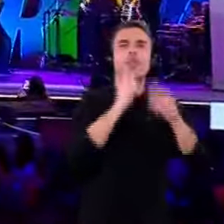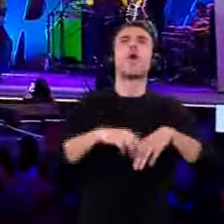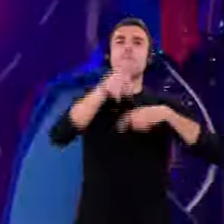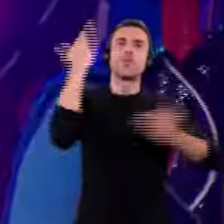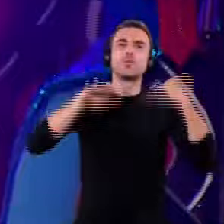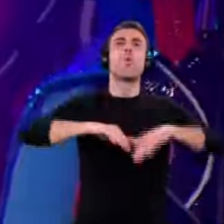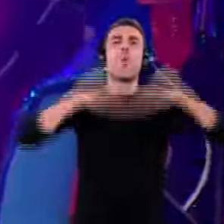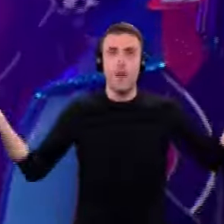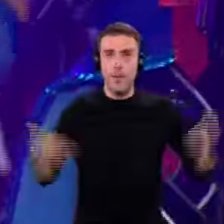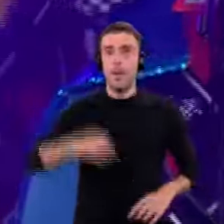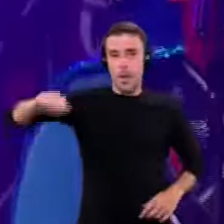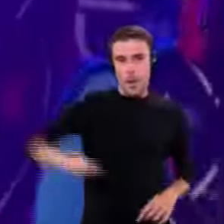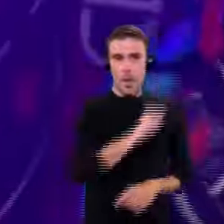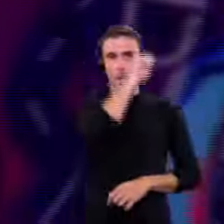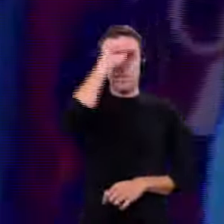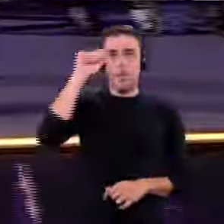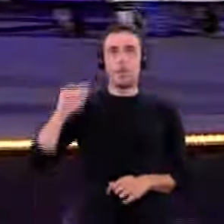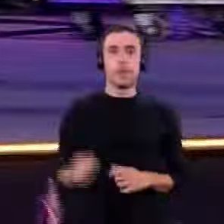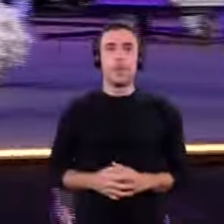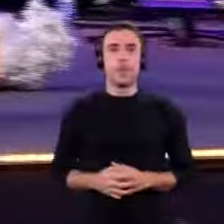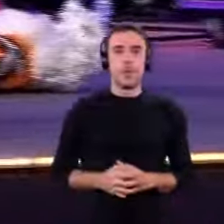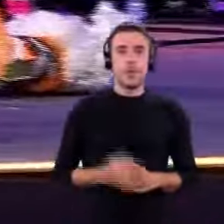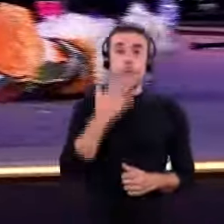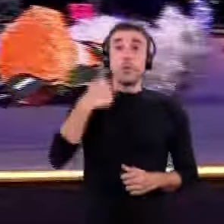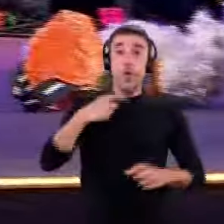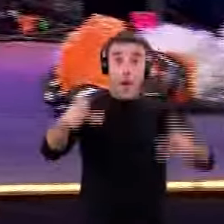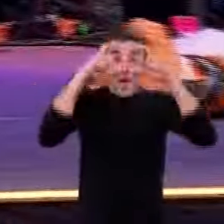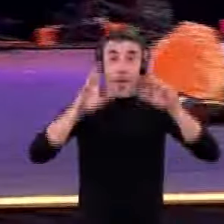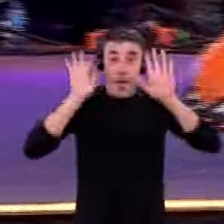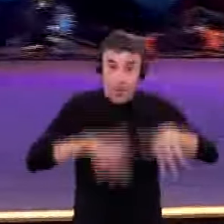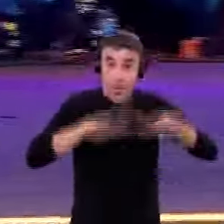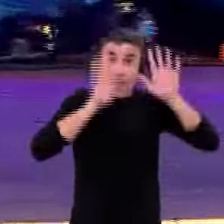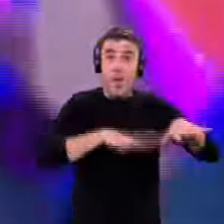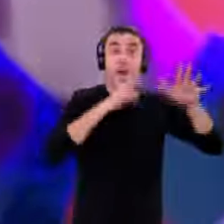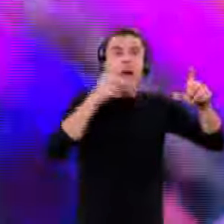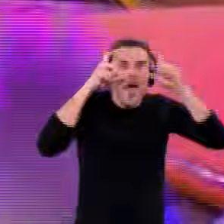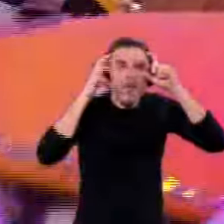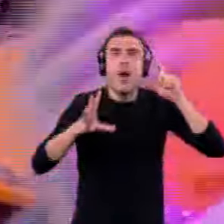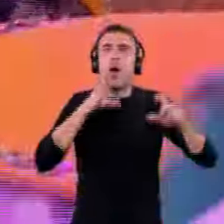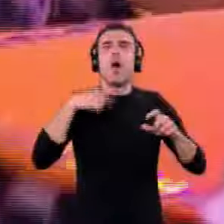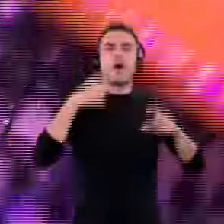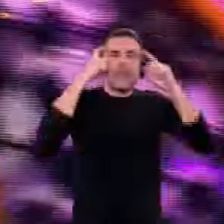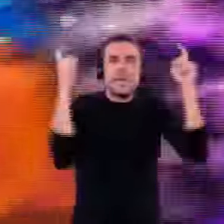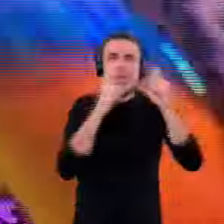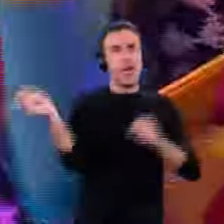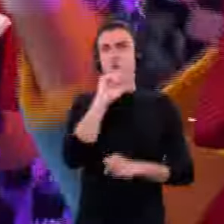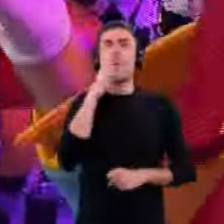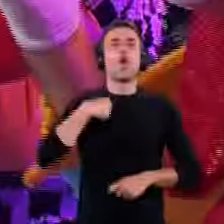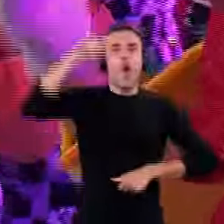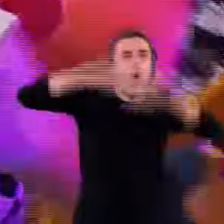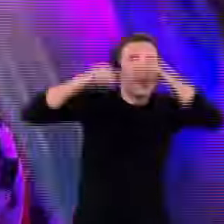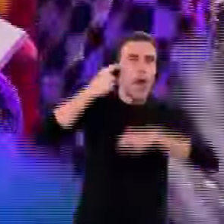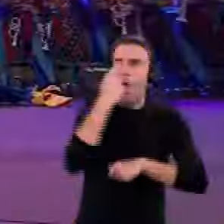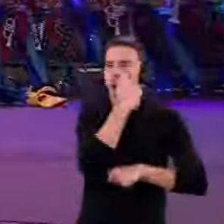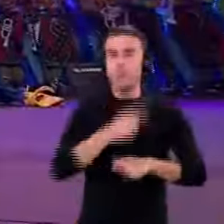Ah, si tú me ves con gafas en el pozo y cabalgata, no es que te debes a que me operé de